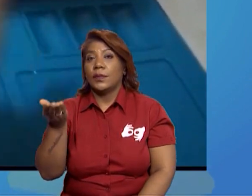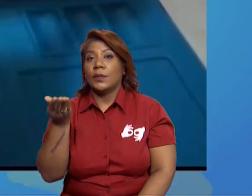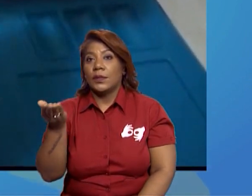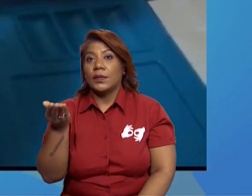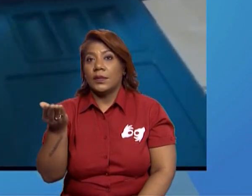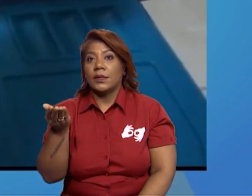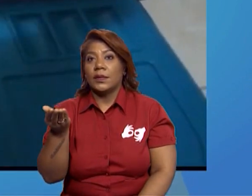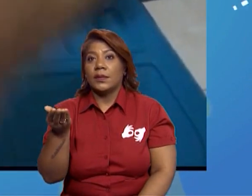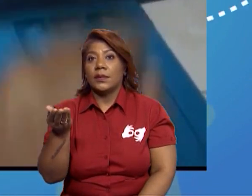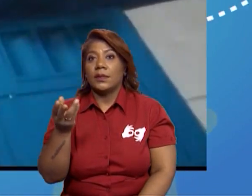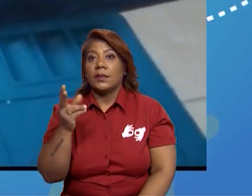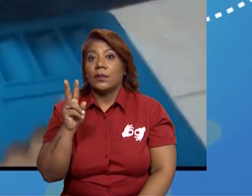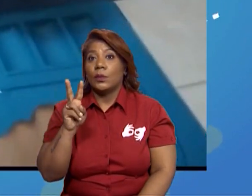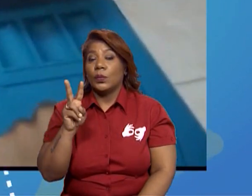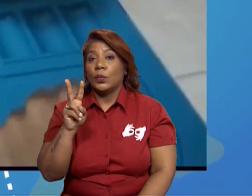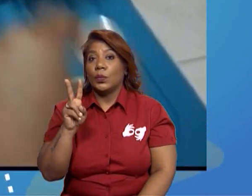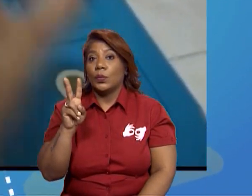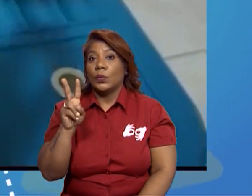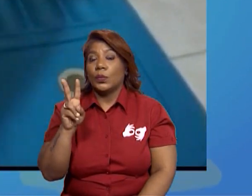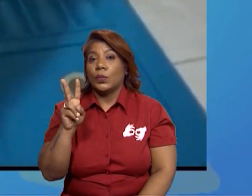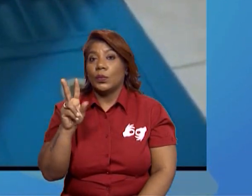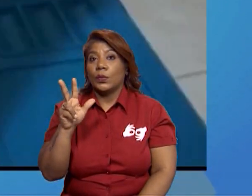1, 2,